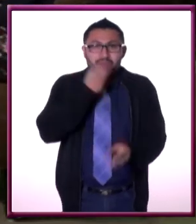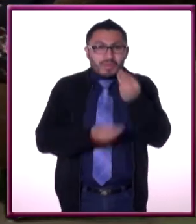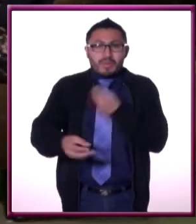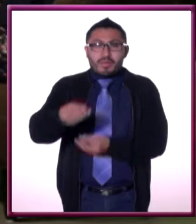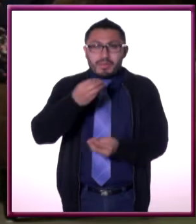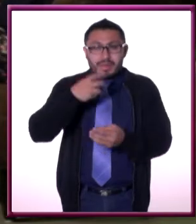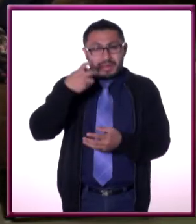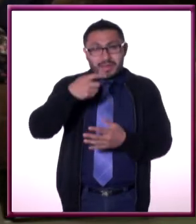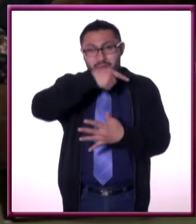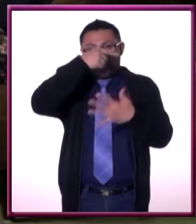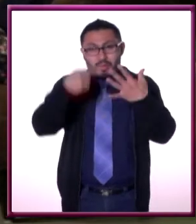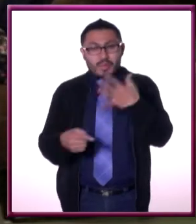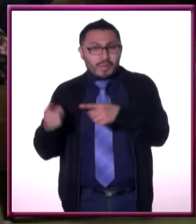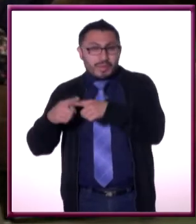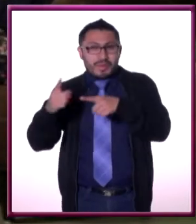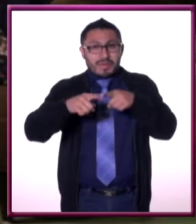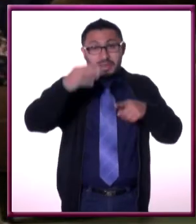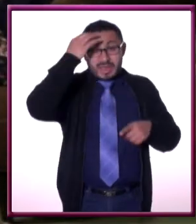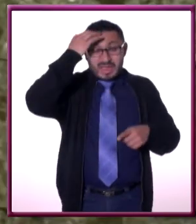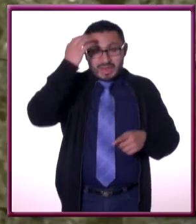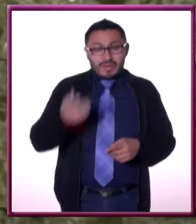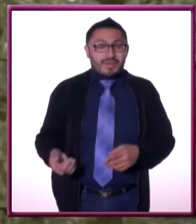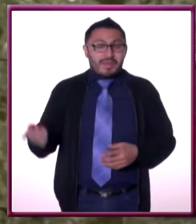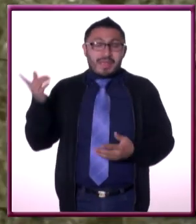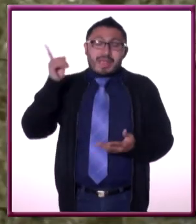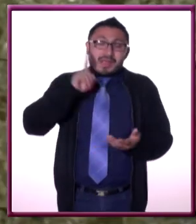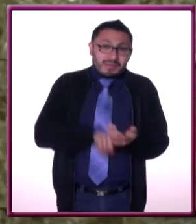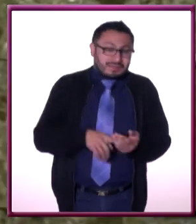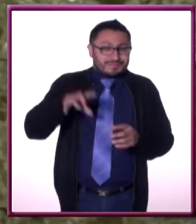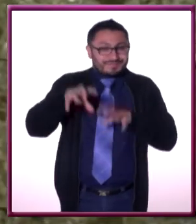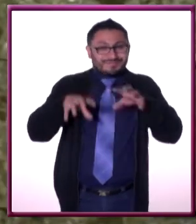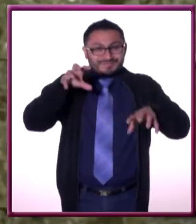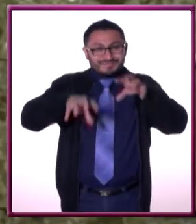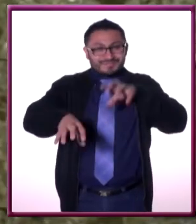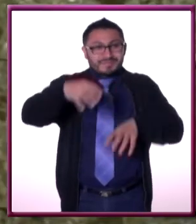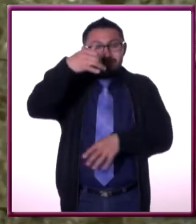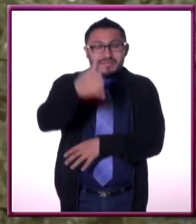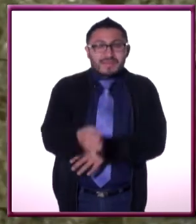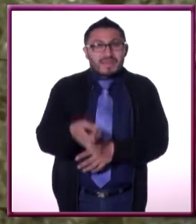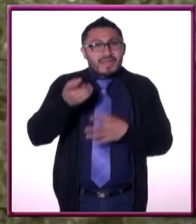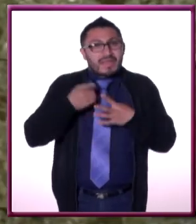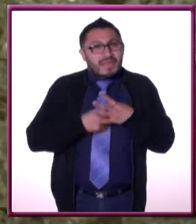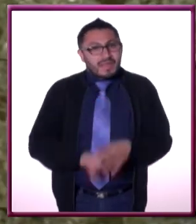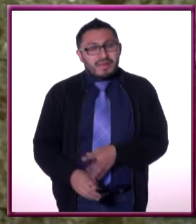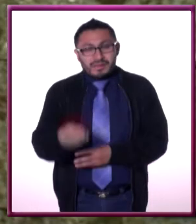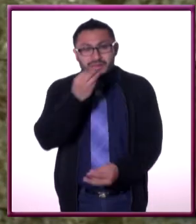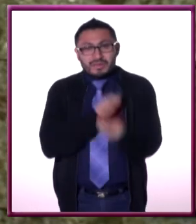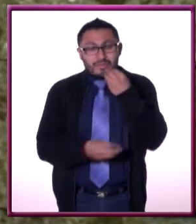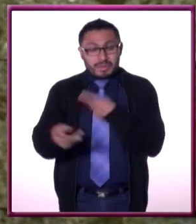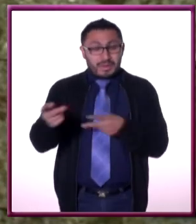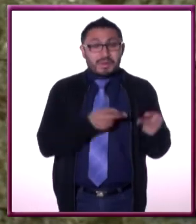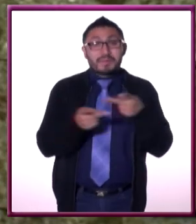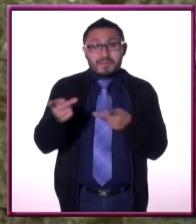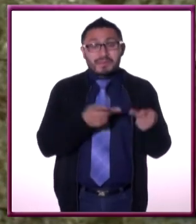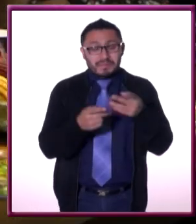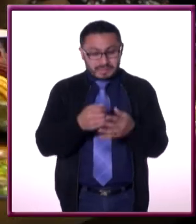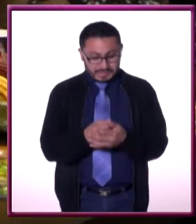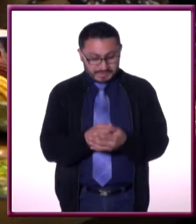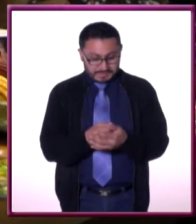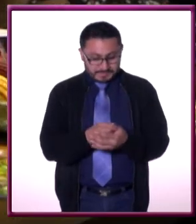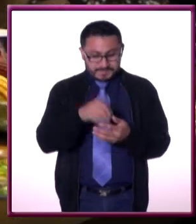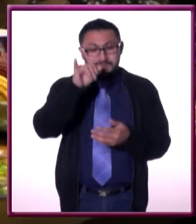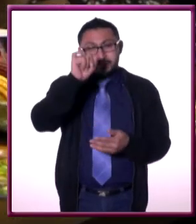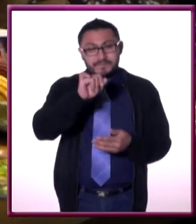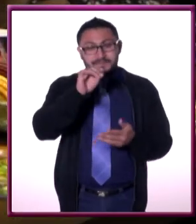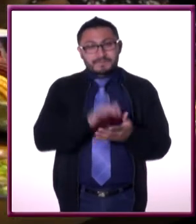estos alimentos, conocer esta diversidad de alimentos que tenemos localmente y empezar a consumirlos, a prepararlos.